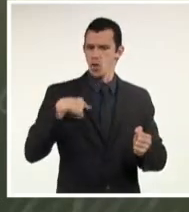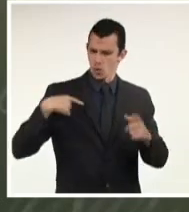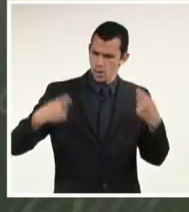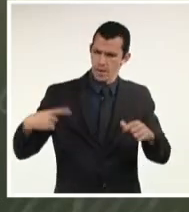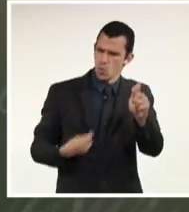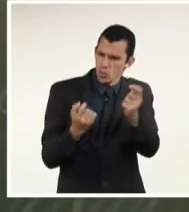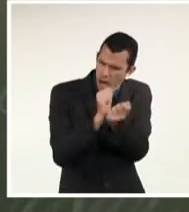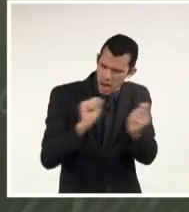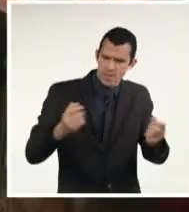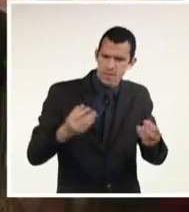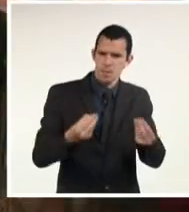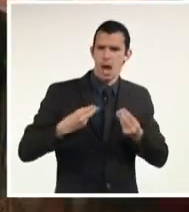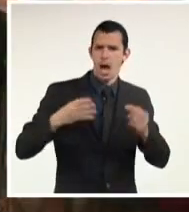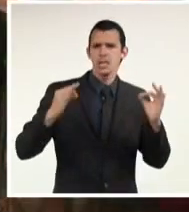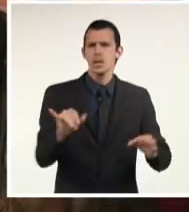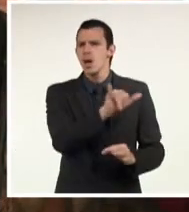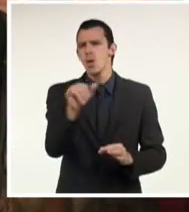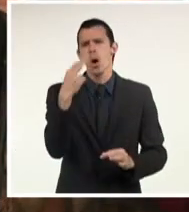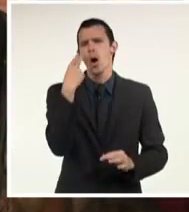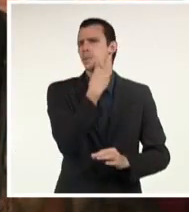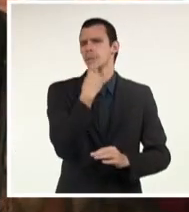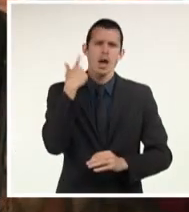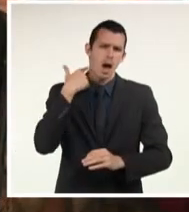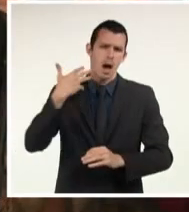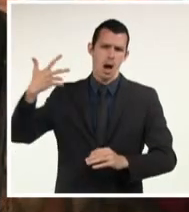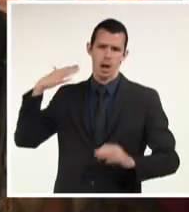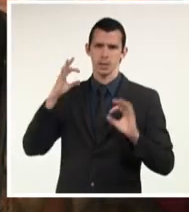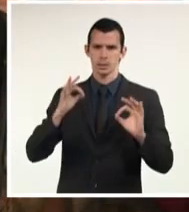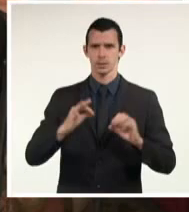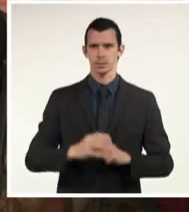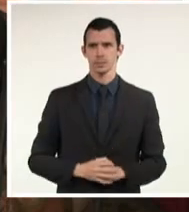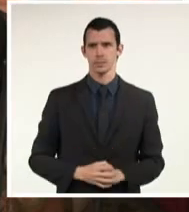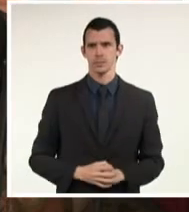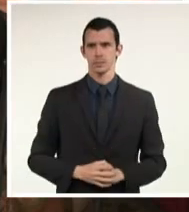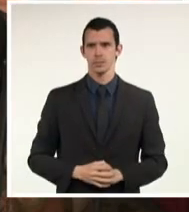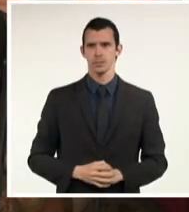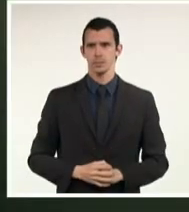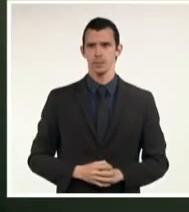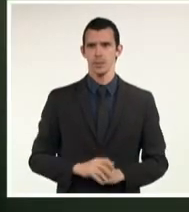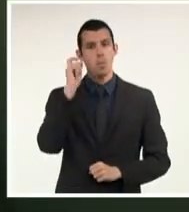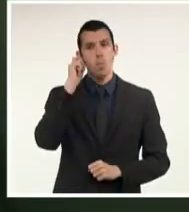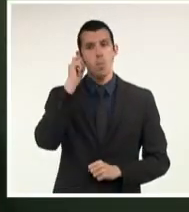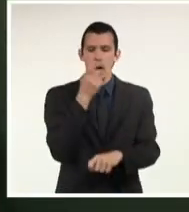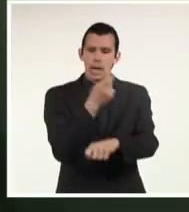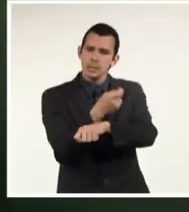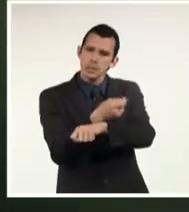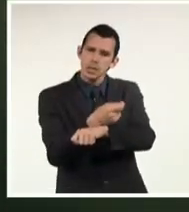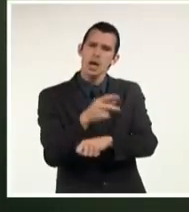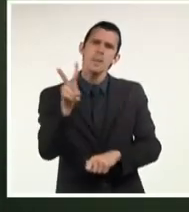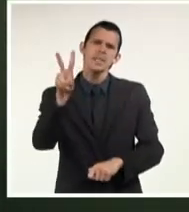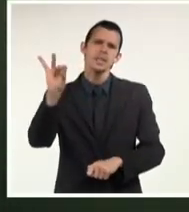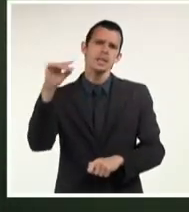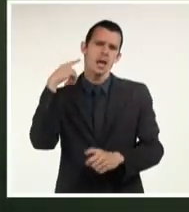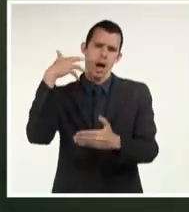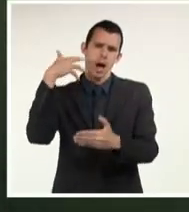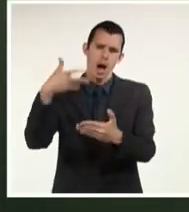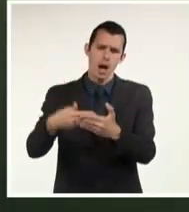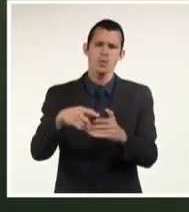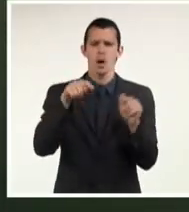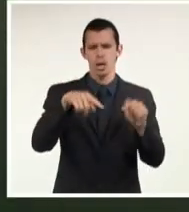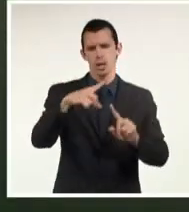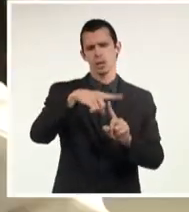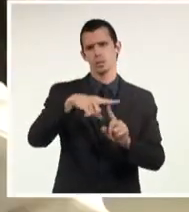apóstol nacional José Martí. Con 27 años dedicados al magisterio, esta maestra tunera promueve